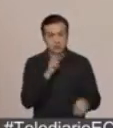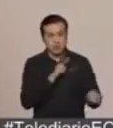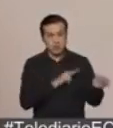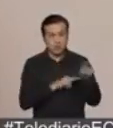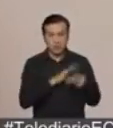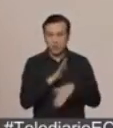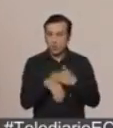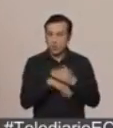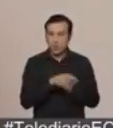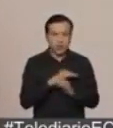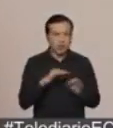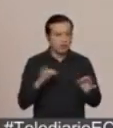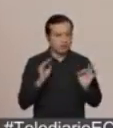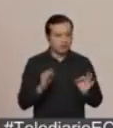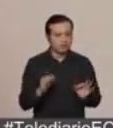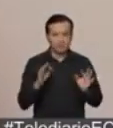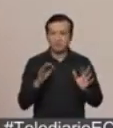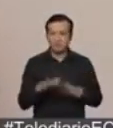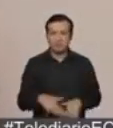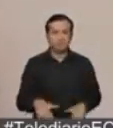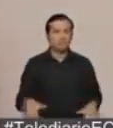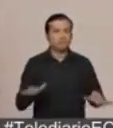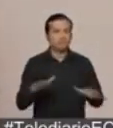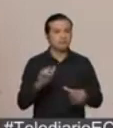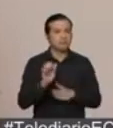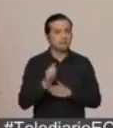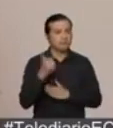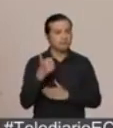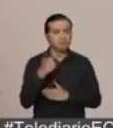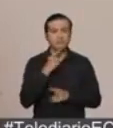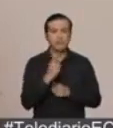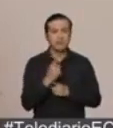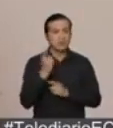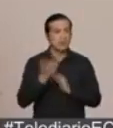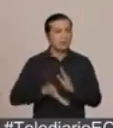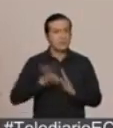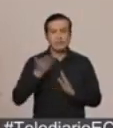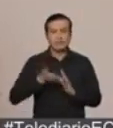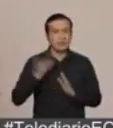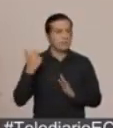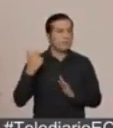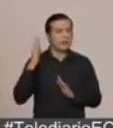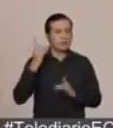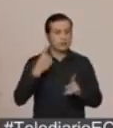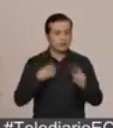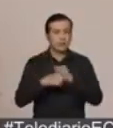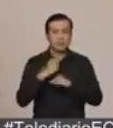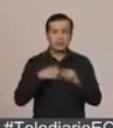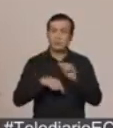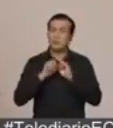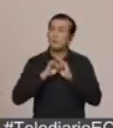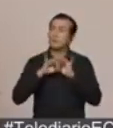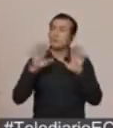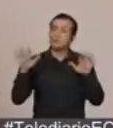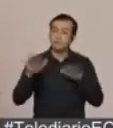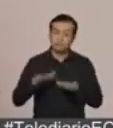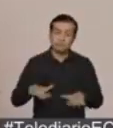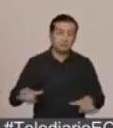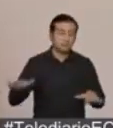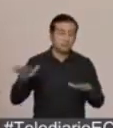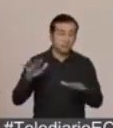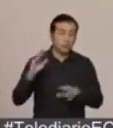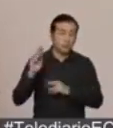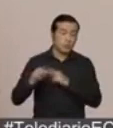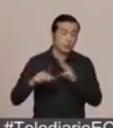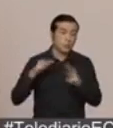los procesos que se están cumpliendo en Ecuador, y eso ha permitido que sigamos, insisto, colocando nuestra oferta exportable